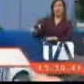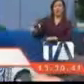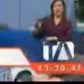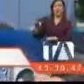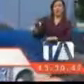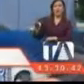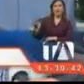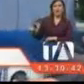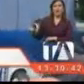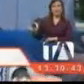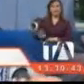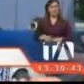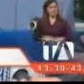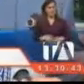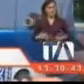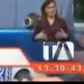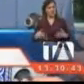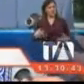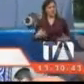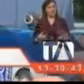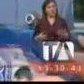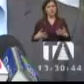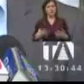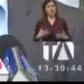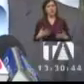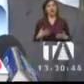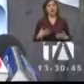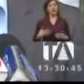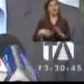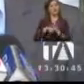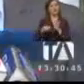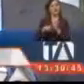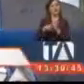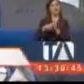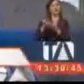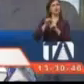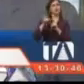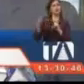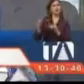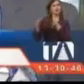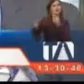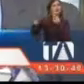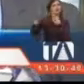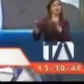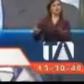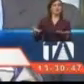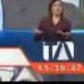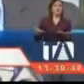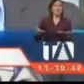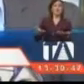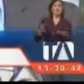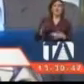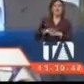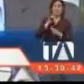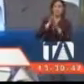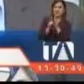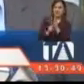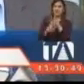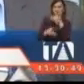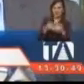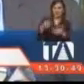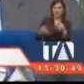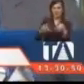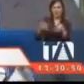lo único que quiere es dejar un mal precedente. El mismo convoca, el mismo juzga, el mismo hace todo. No creo que puede ser eso. ¿Le acusó de su